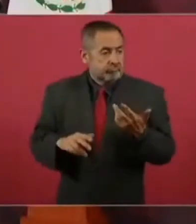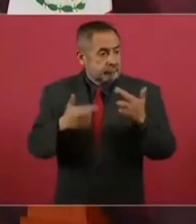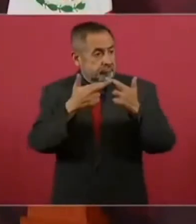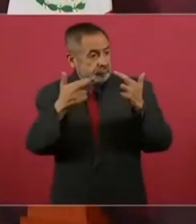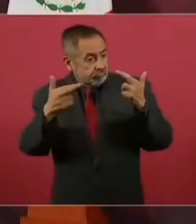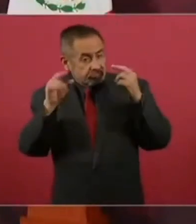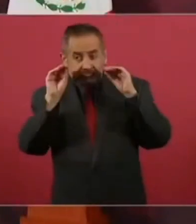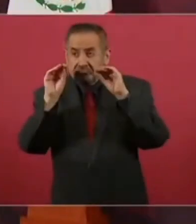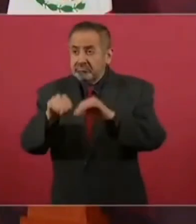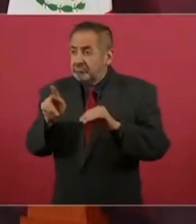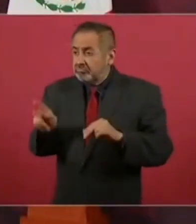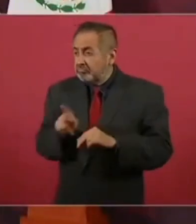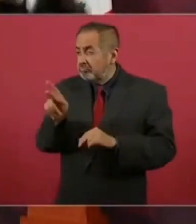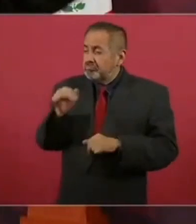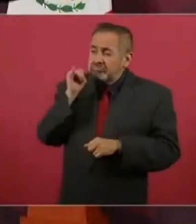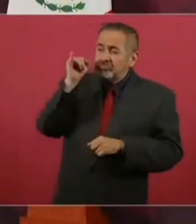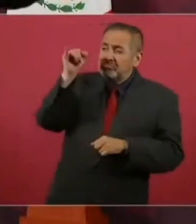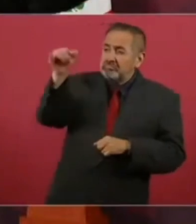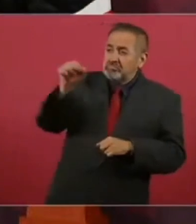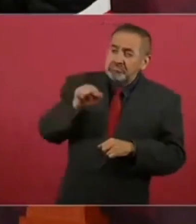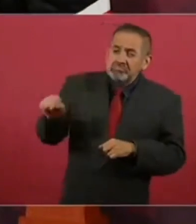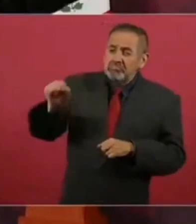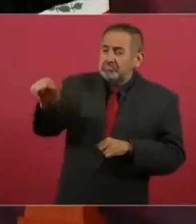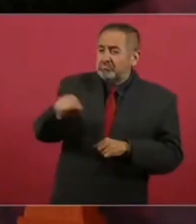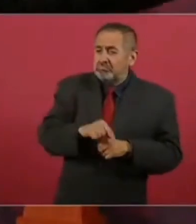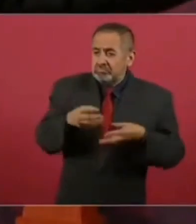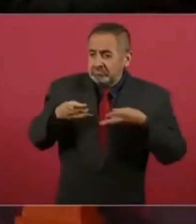los pueblos porque